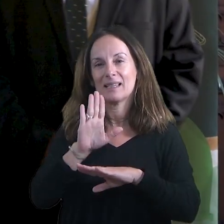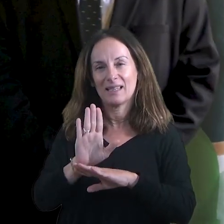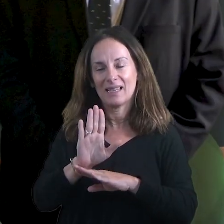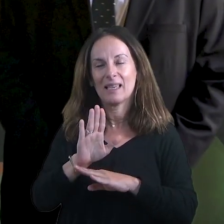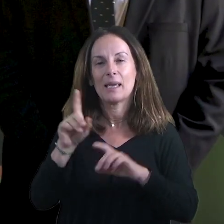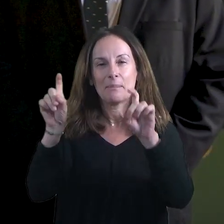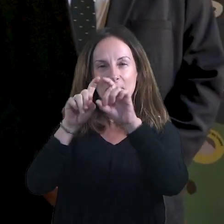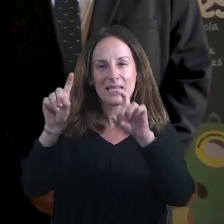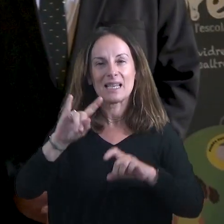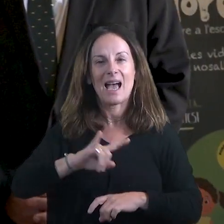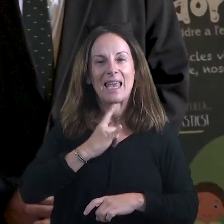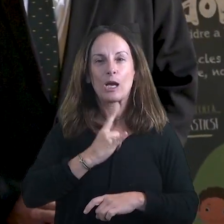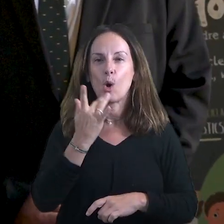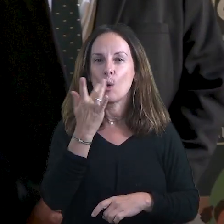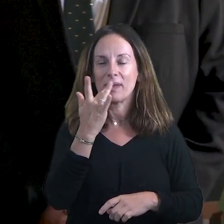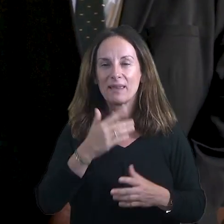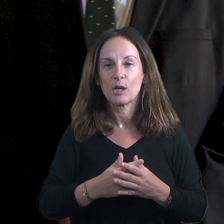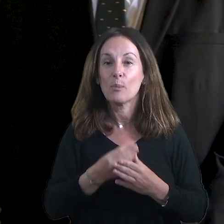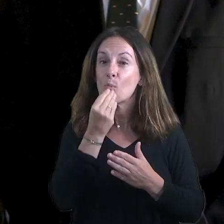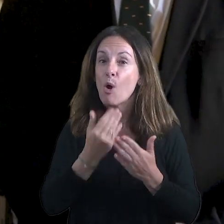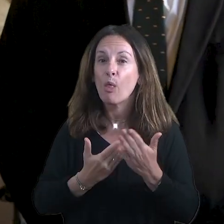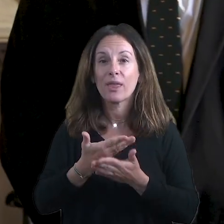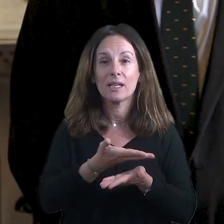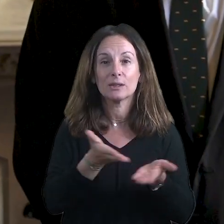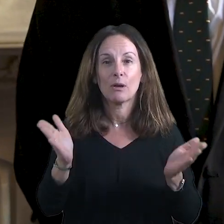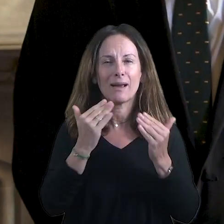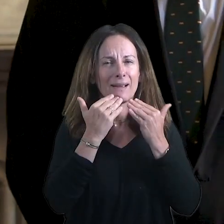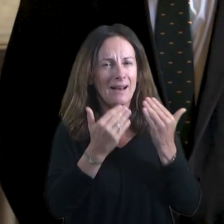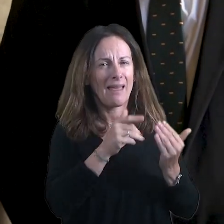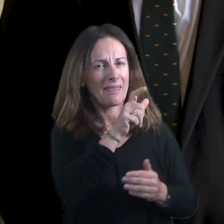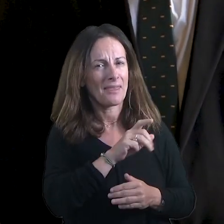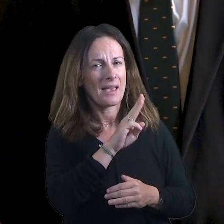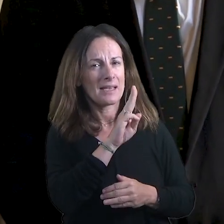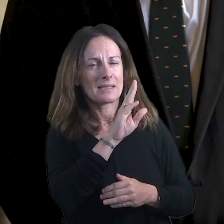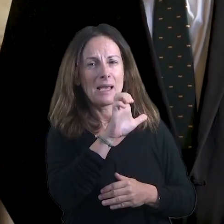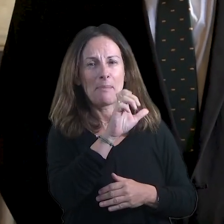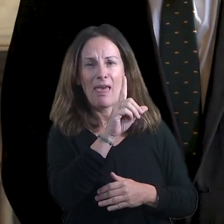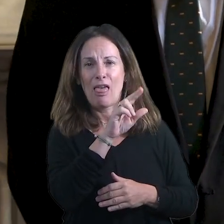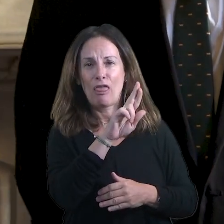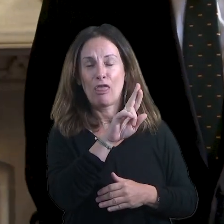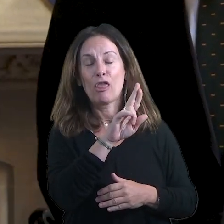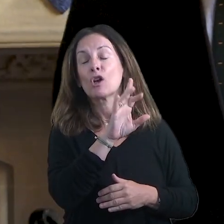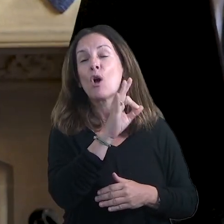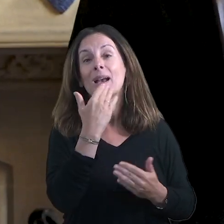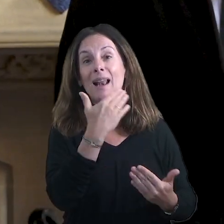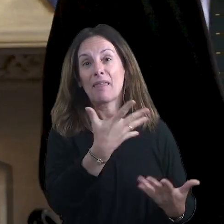Bon dia a tothom. La verdad, muchas gracias, Pedro, y muchas gracias por acompañarnos una vez más